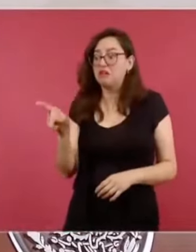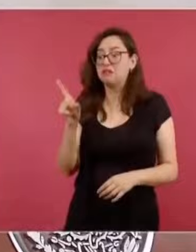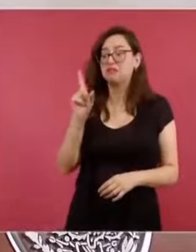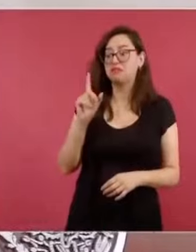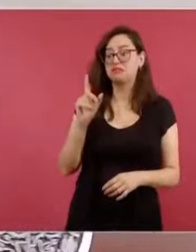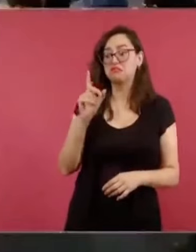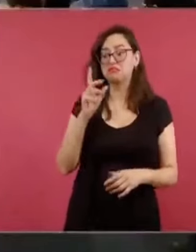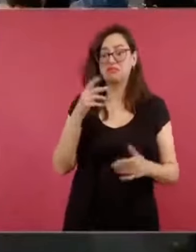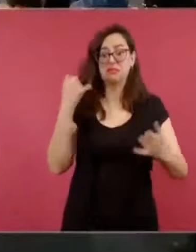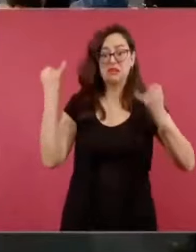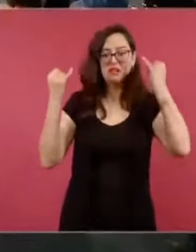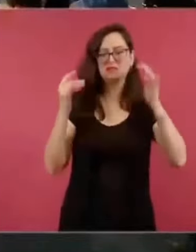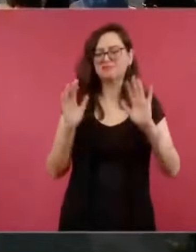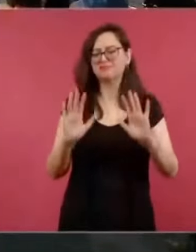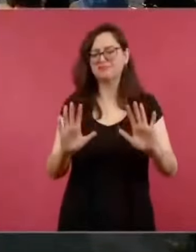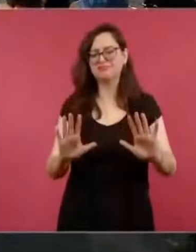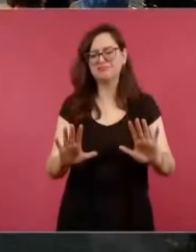preocuparse mucho por eso.